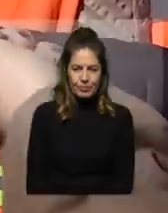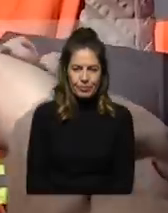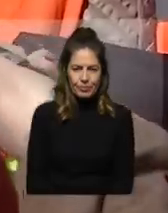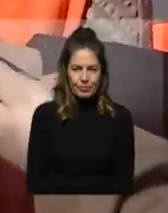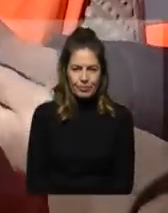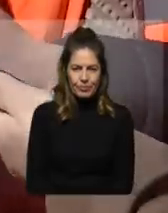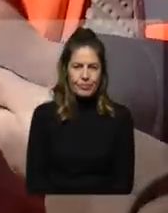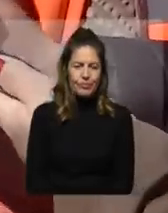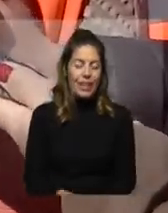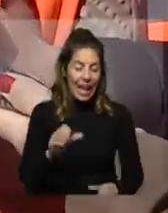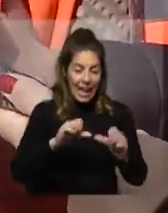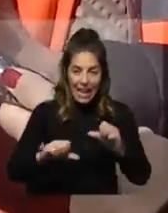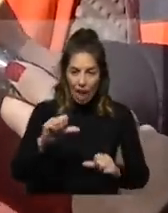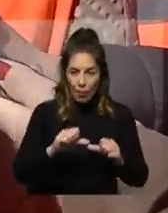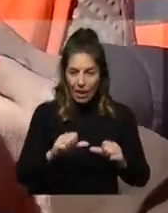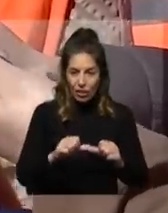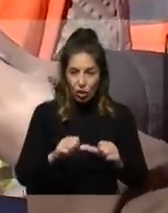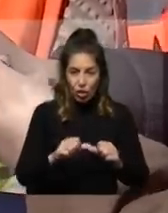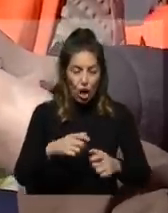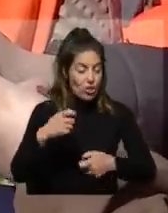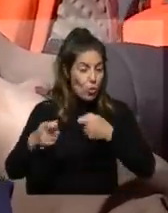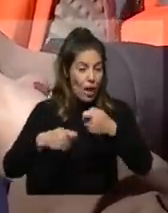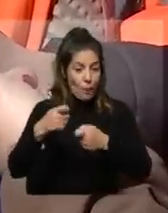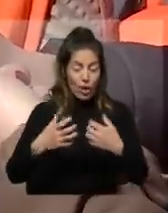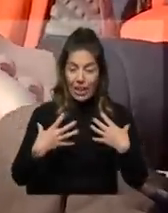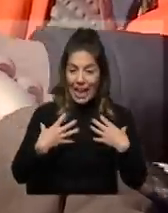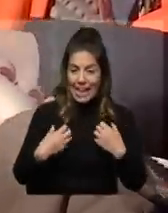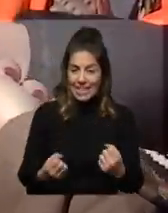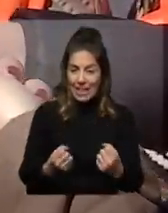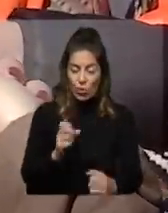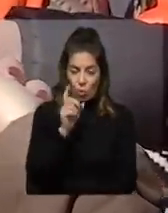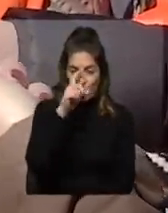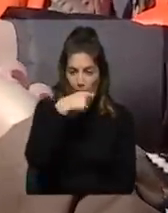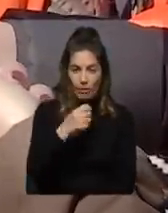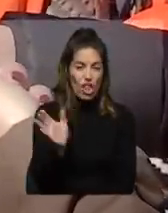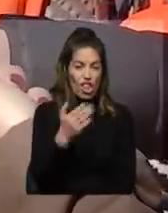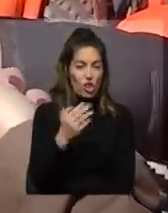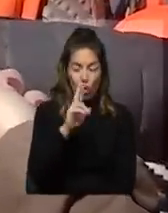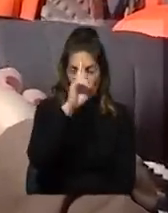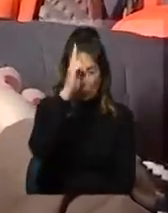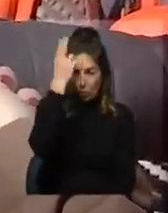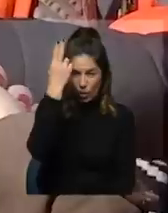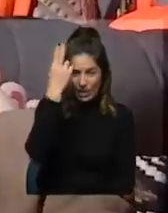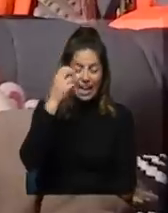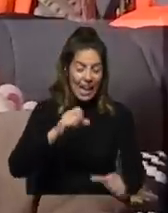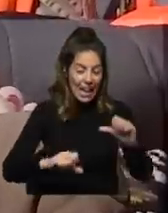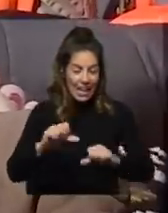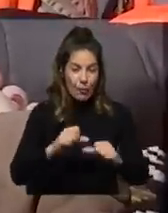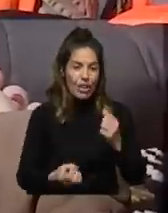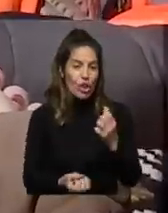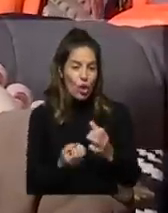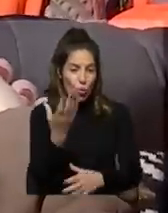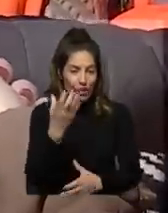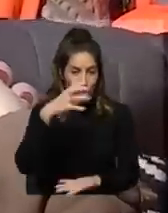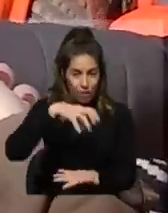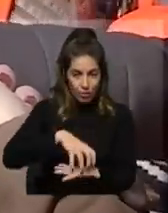el laboratorio es un gran aporte a la salud de Montevideo y yo diría de todo el Uruguay el laboratorio nuevo bromatología